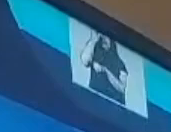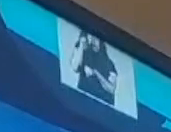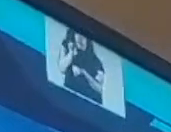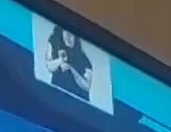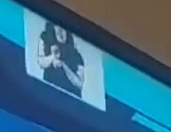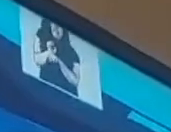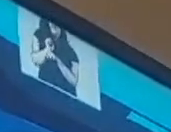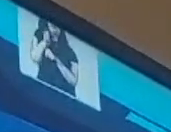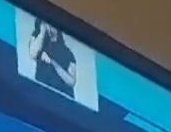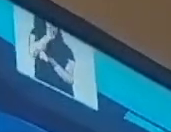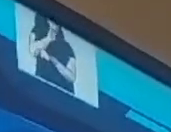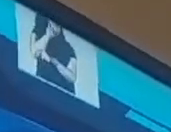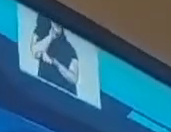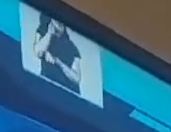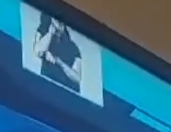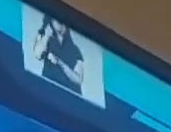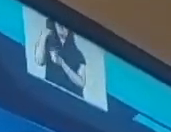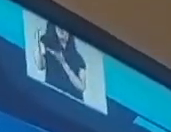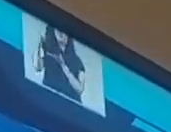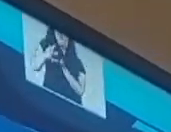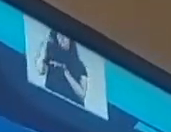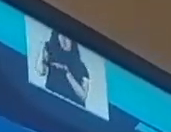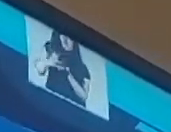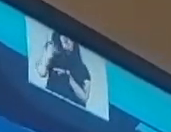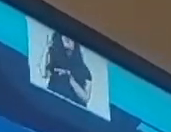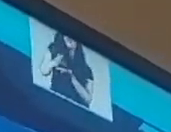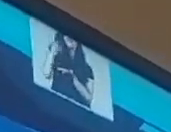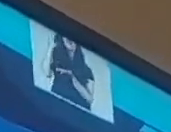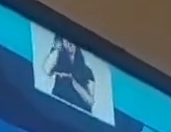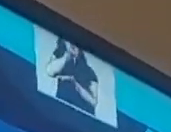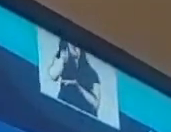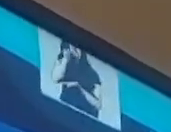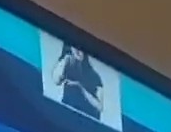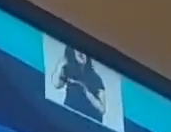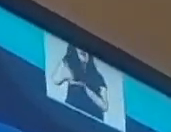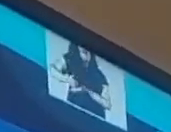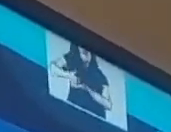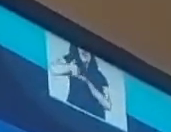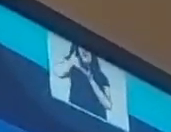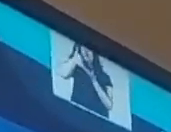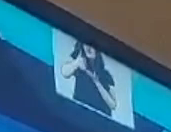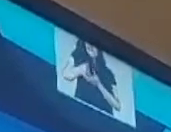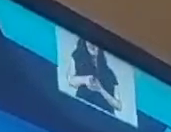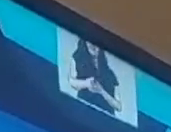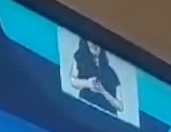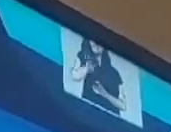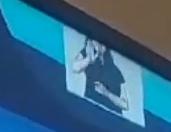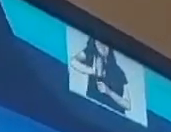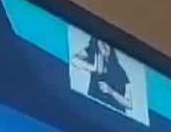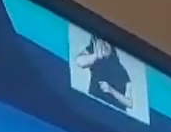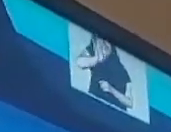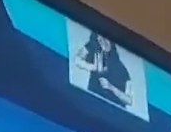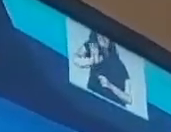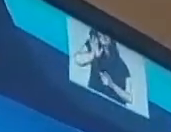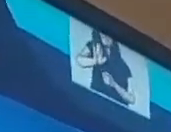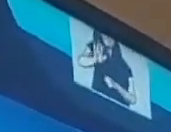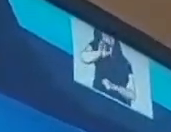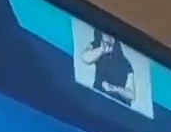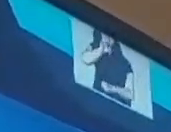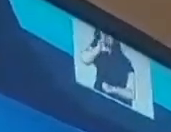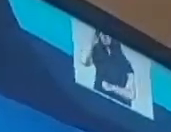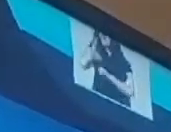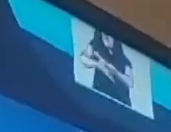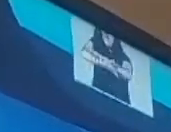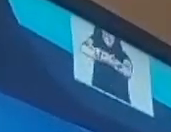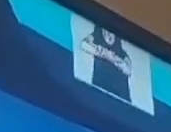estado siempre apoyándonos y que se han vuelto así como los mejores aliados de la